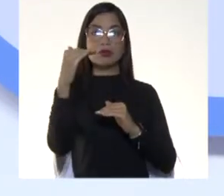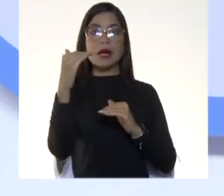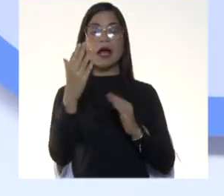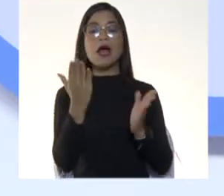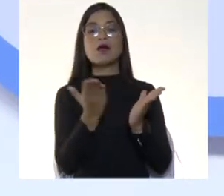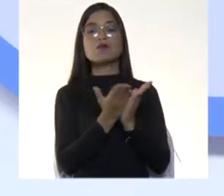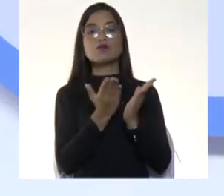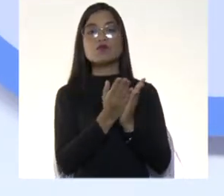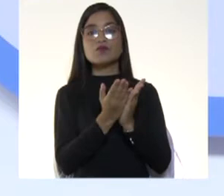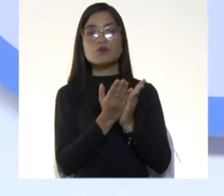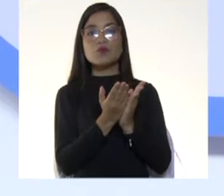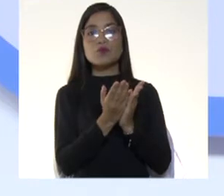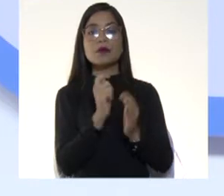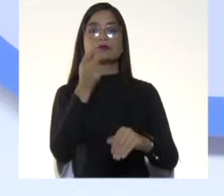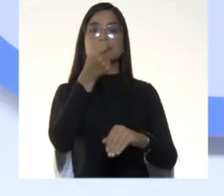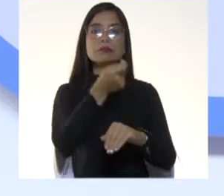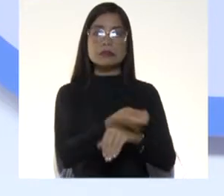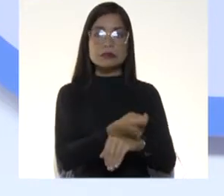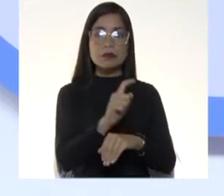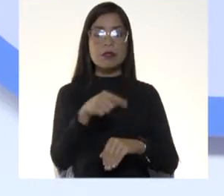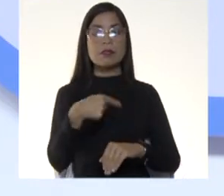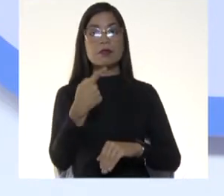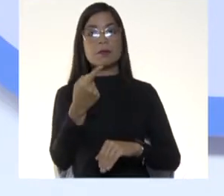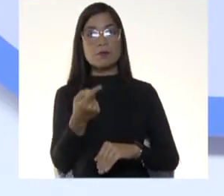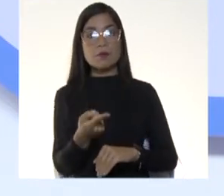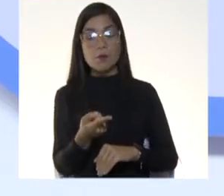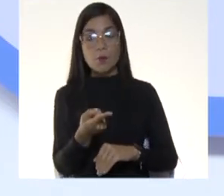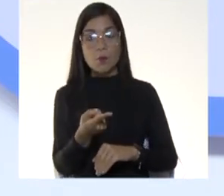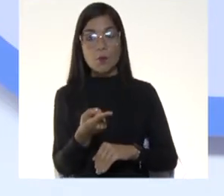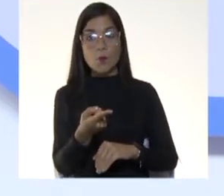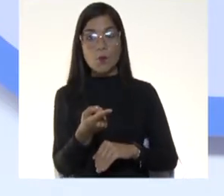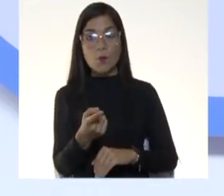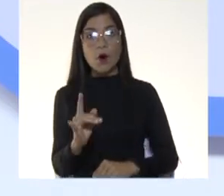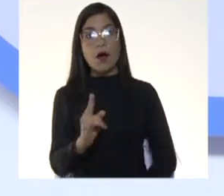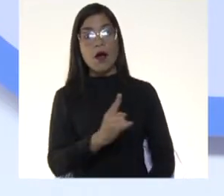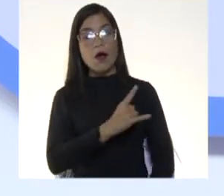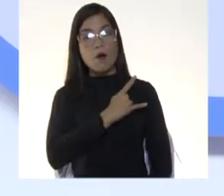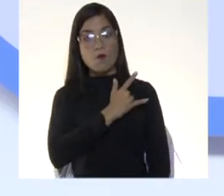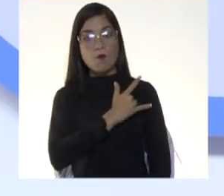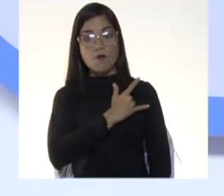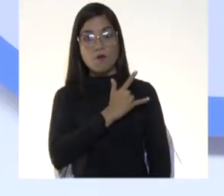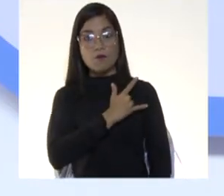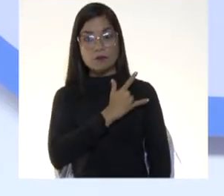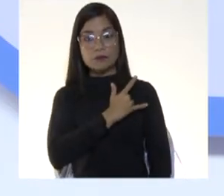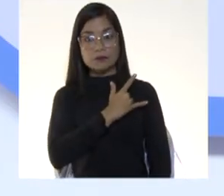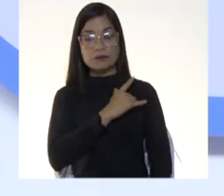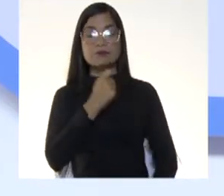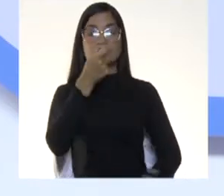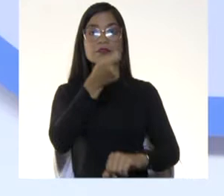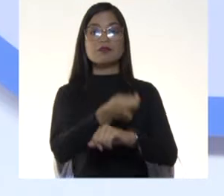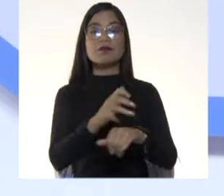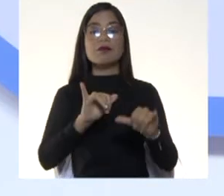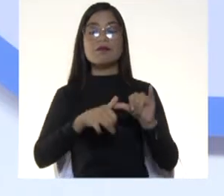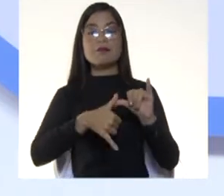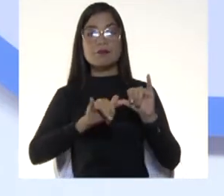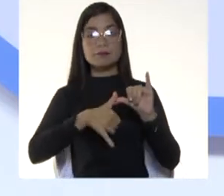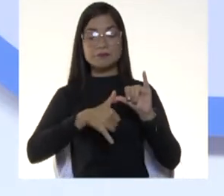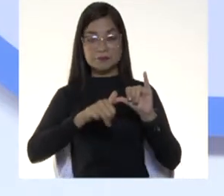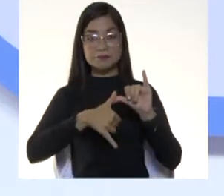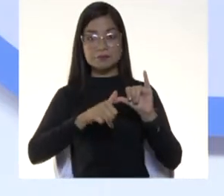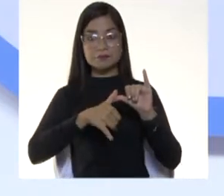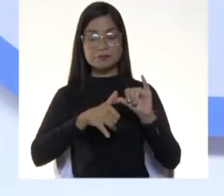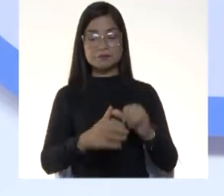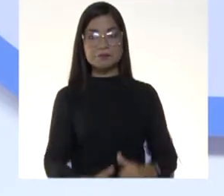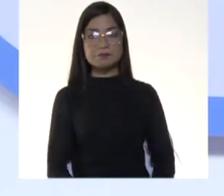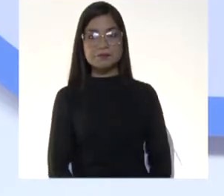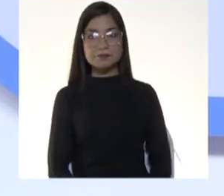gradúa y va a la Caballero Mejías. Y cuando va a la Caballero Mejías se gradúa como ingeniero, si no me equivoco. Después de que se gradúa de